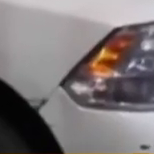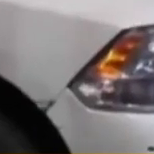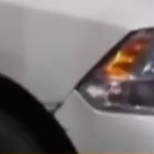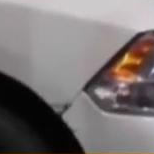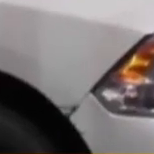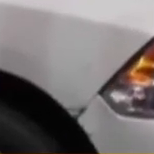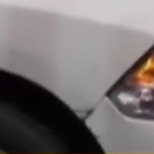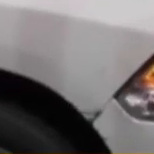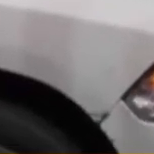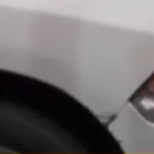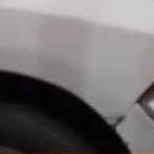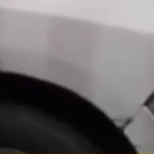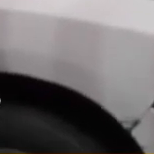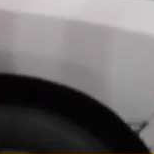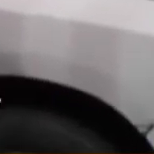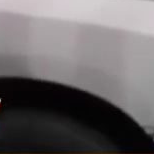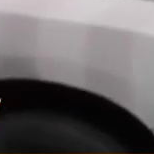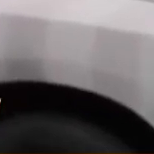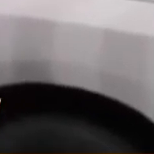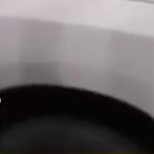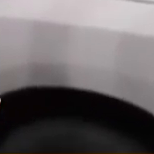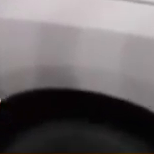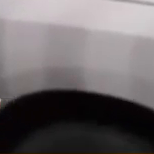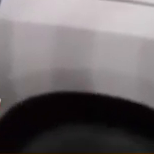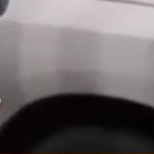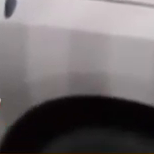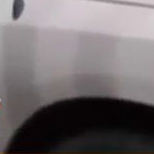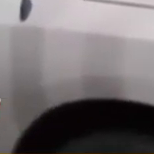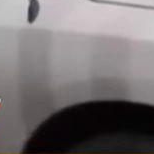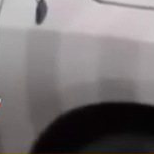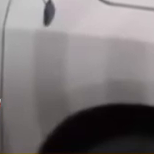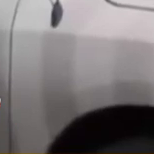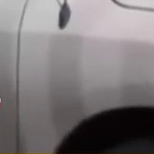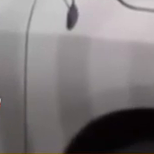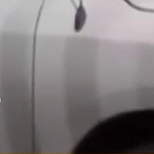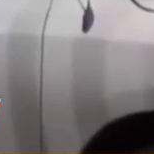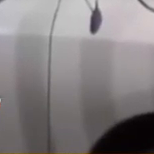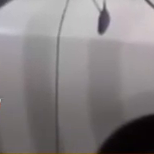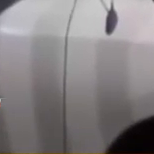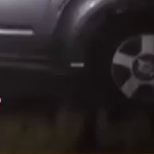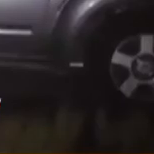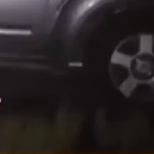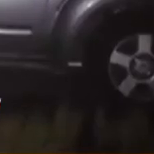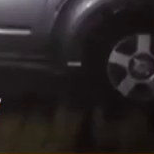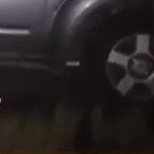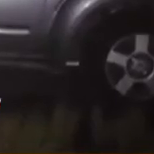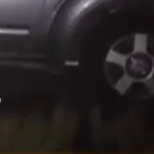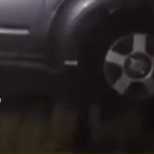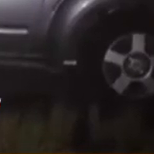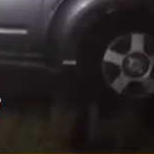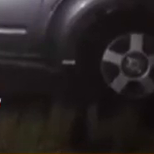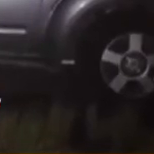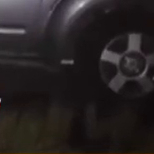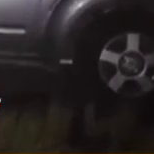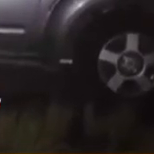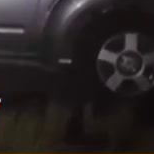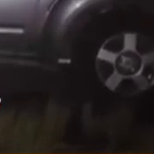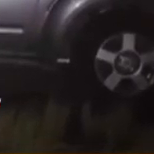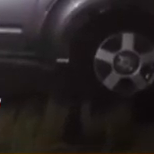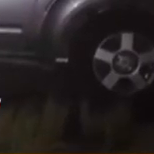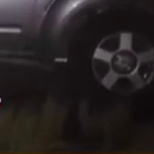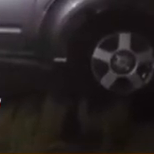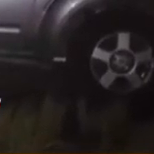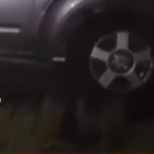que llevaban ayuda a comunidades de Oaxaca afectadas por los sismos fueron interceptados en carretera por un